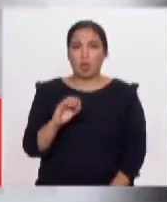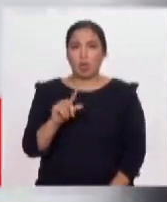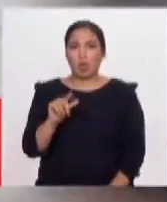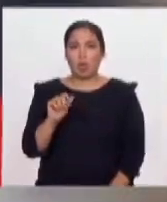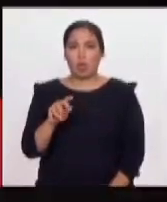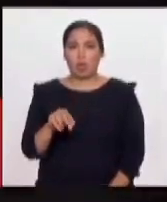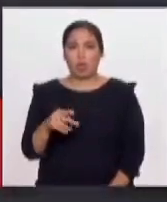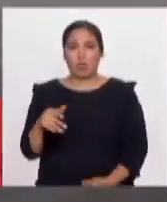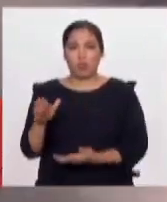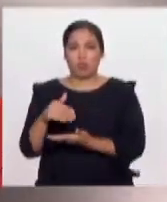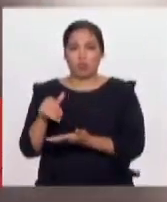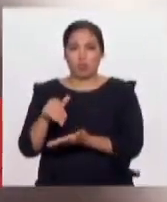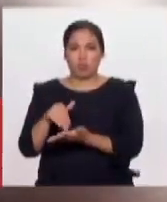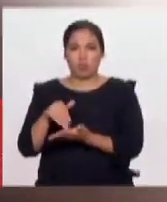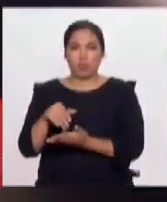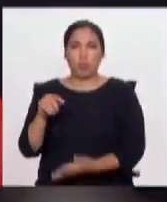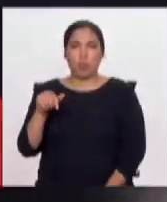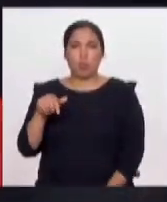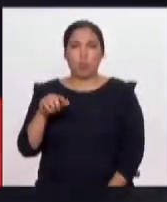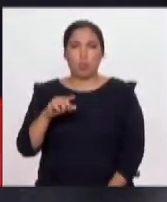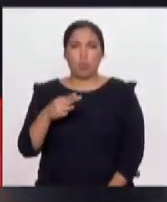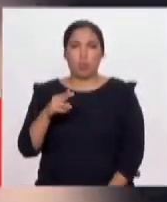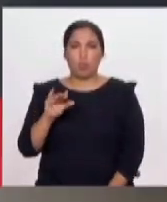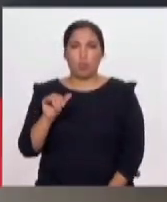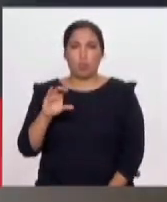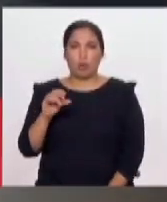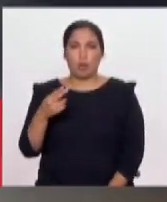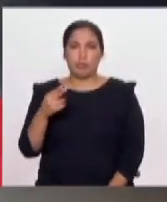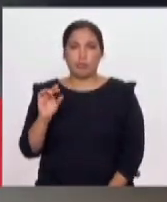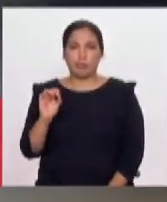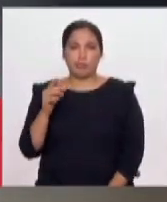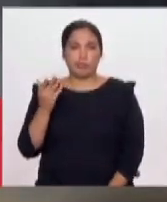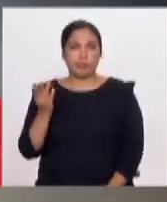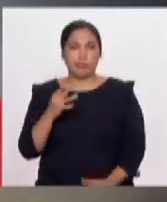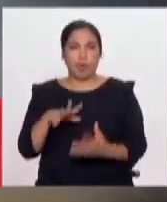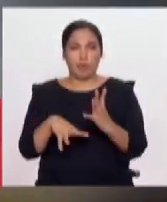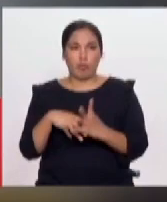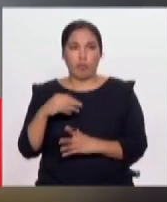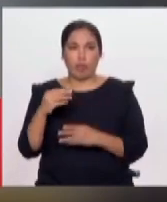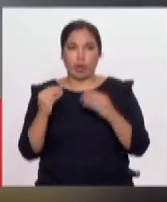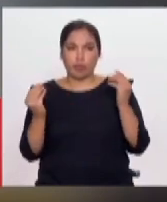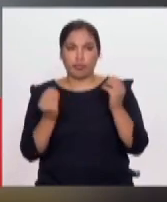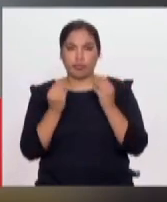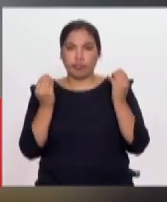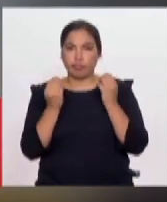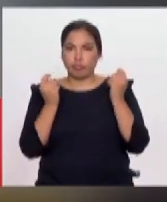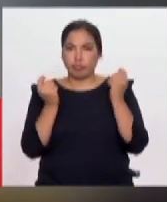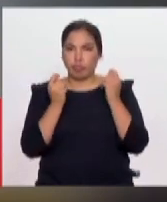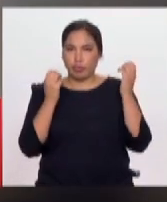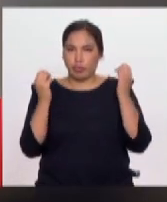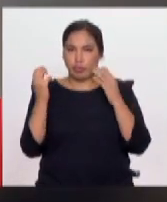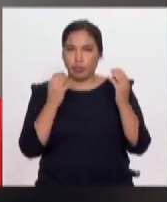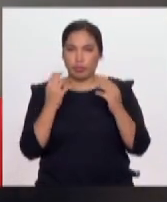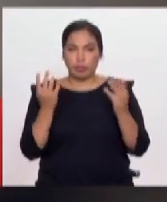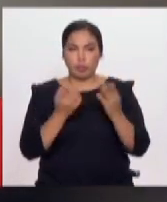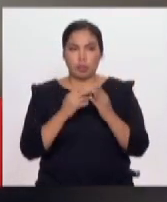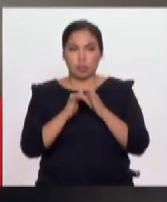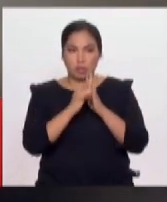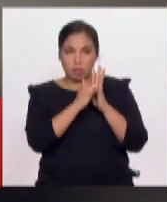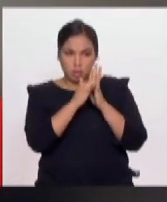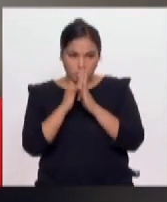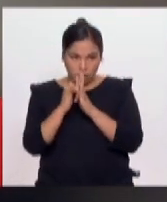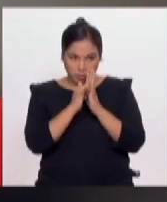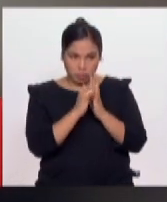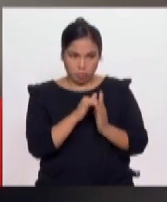pleno centro de la ciudad de Huacho, en las afueras de una discoteca. Esta grabación logró